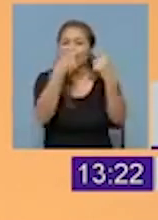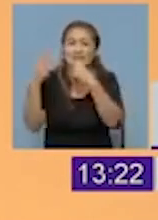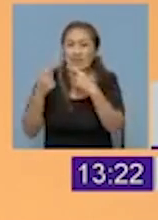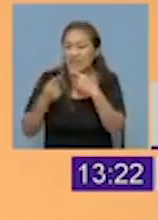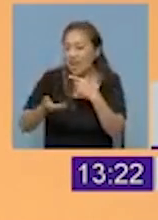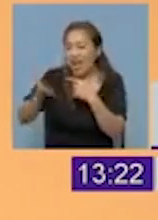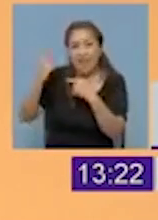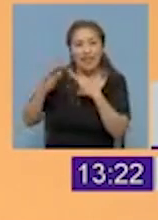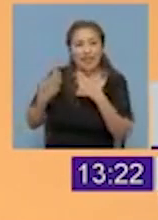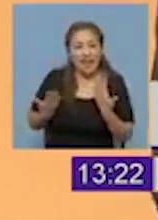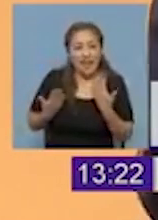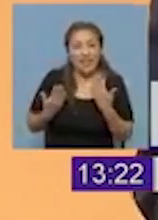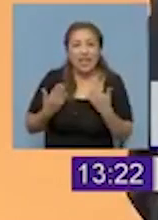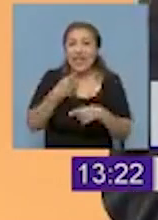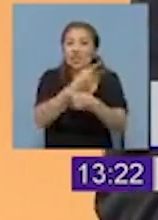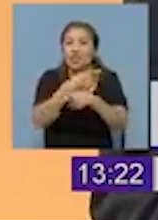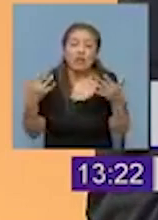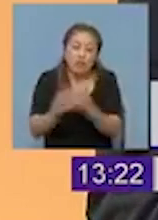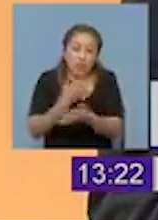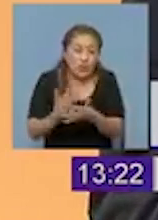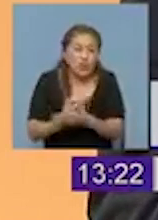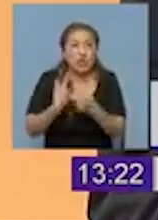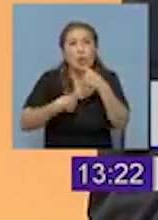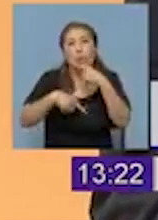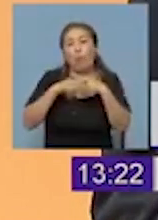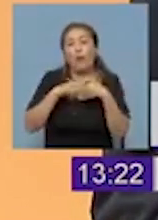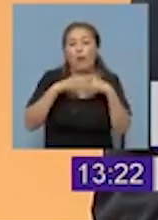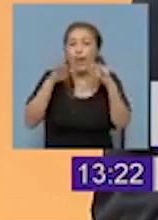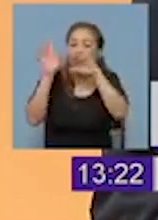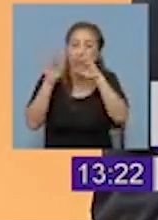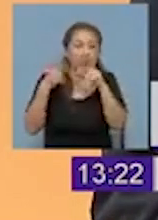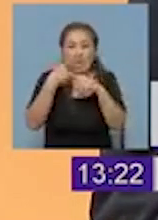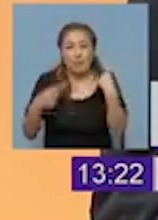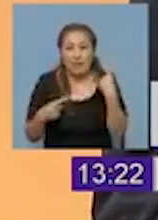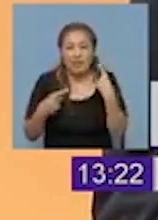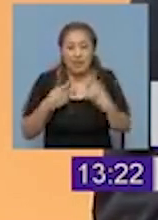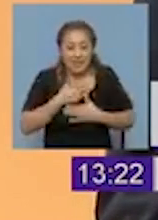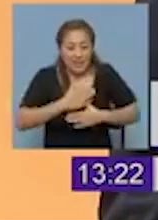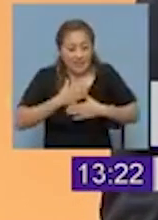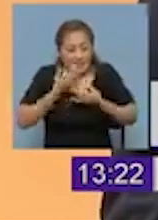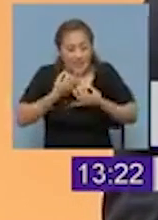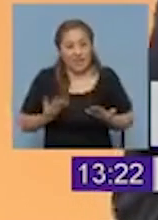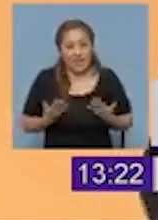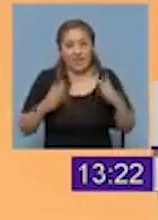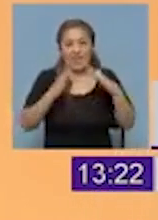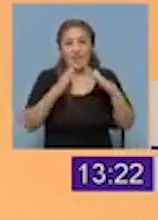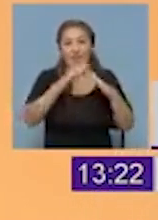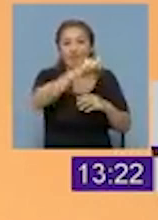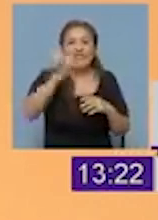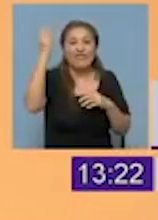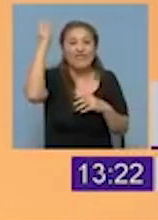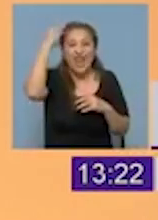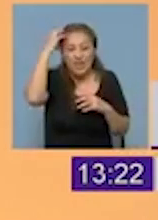que tenía más allá de todo lo que había padecido con el tema de la luz era realmente reconfortante 7 una casa con baño con